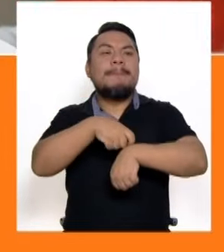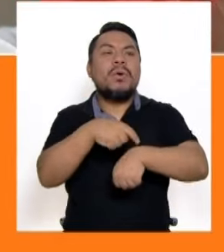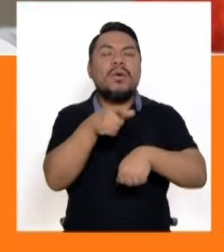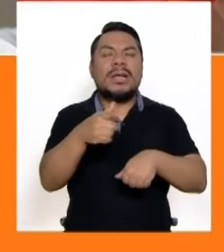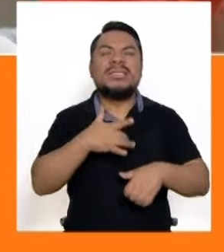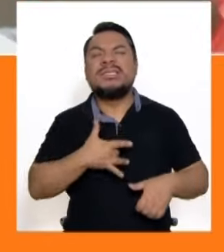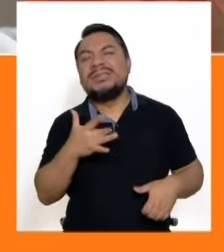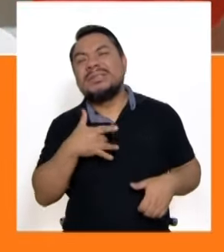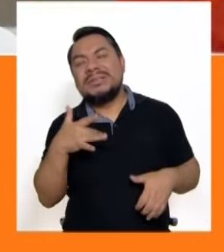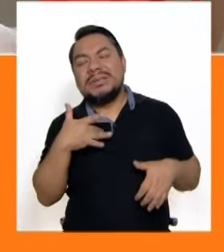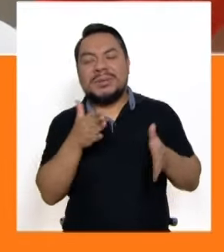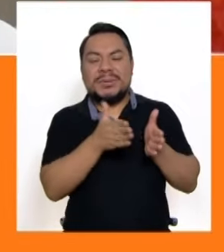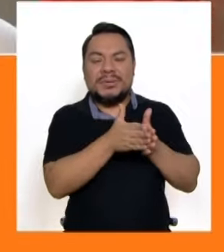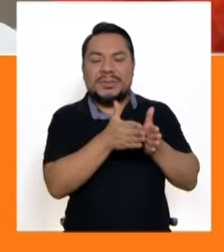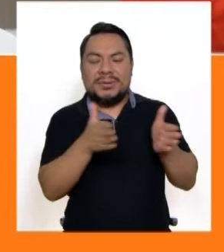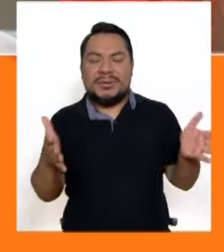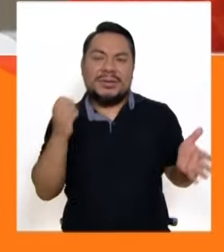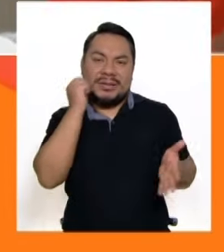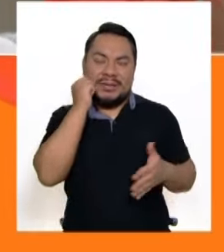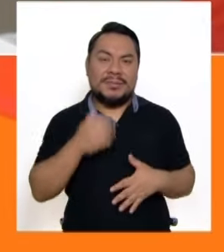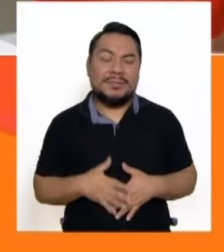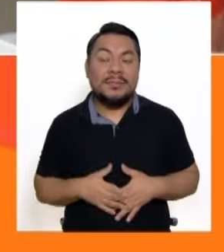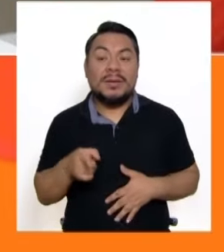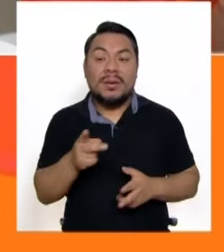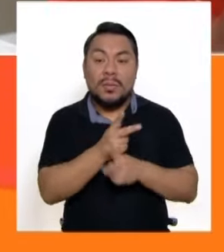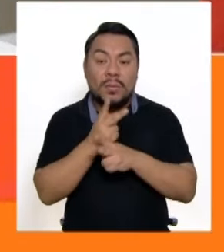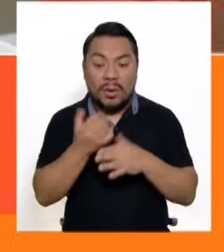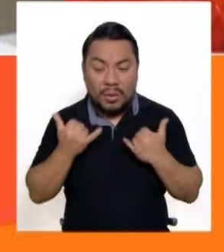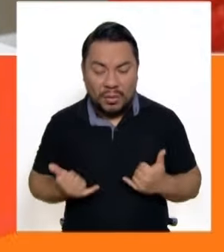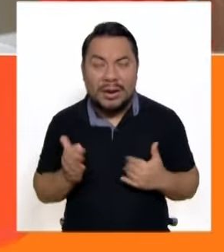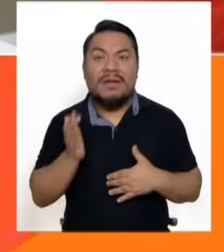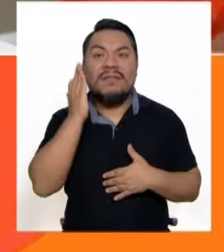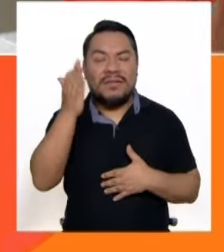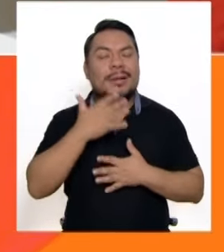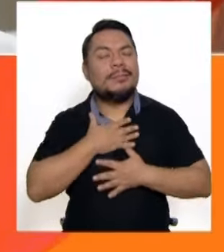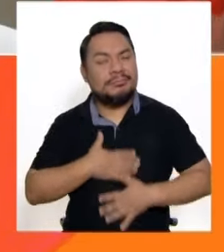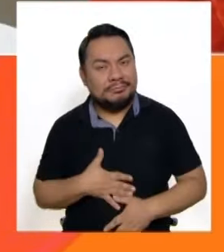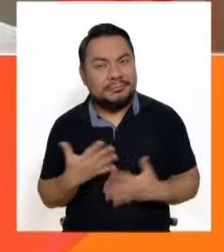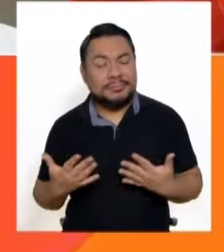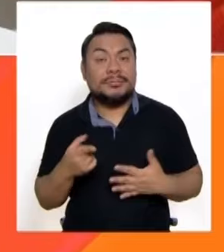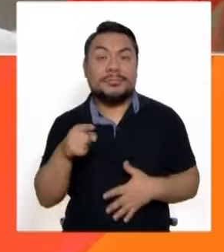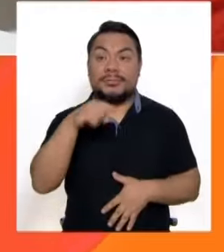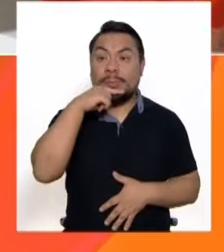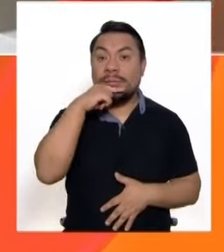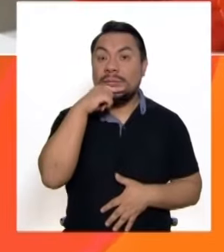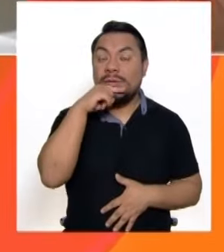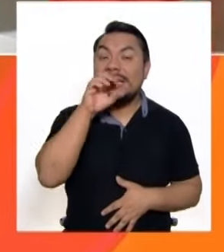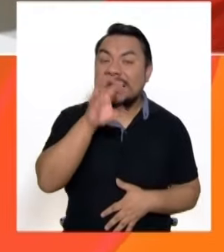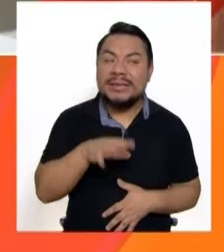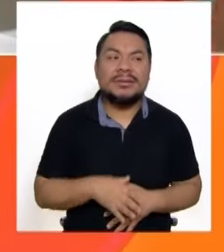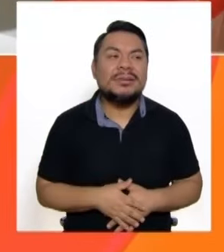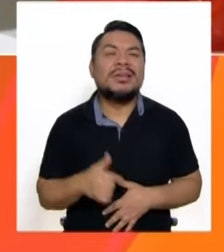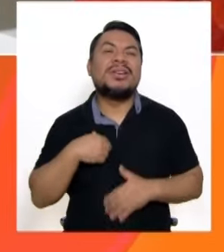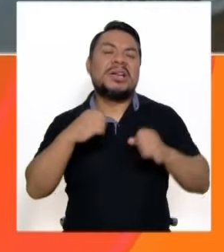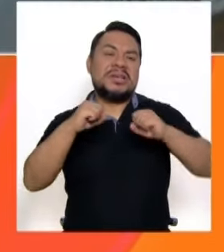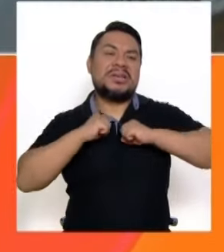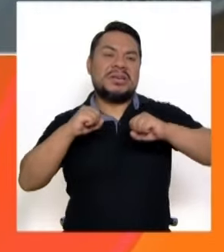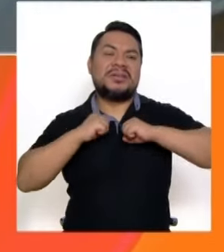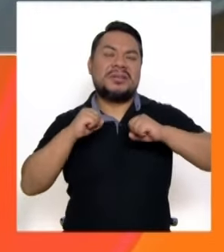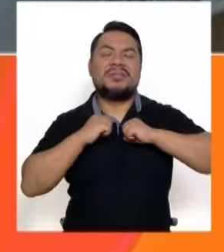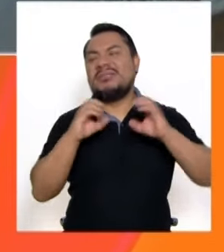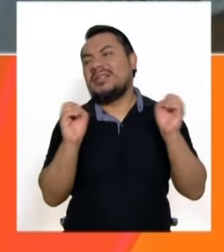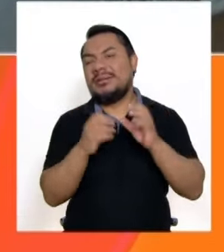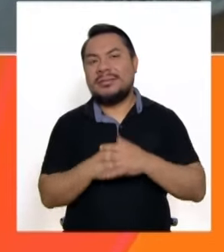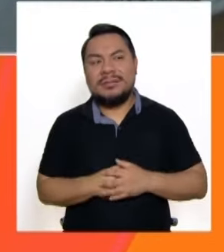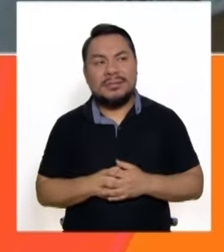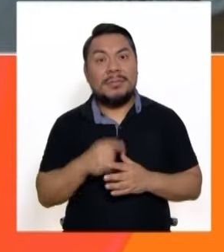es cuidarse hoy para estar bien mañana. Así es. Entonces, si la mujer dice, bueno, no hice ejercicio,